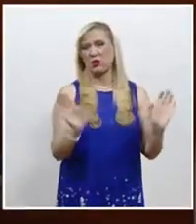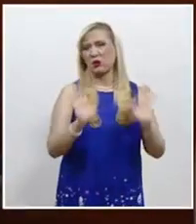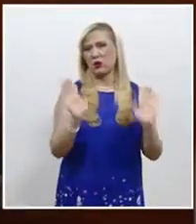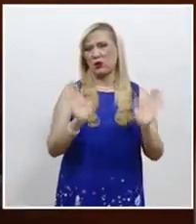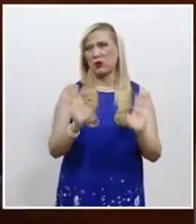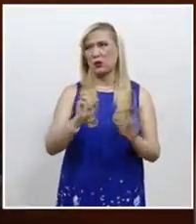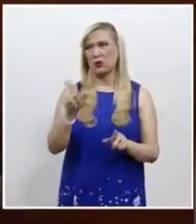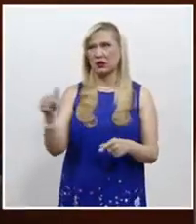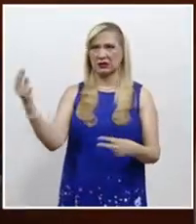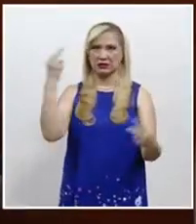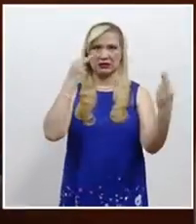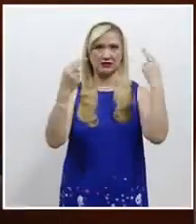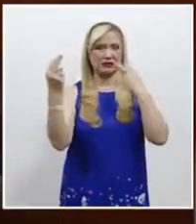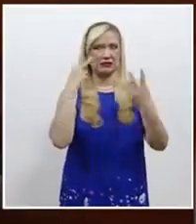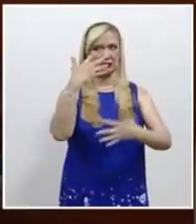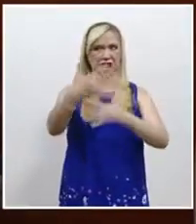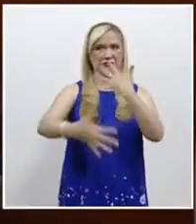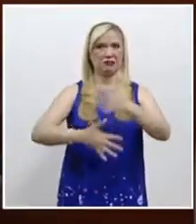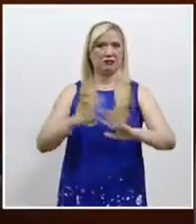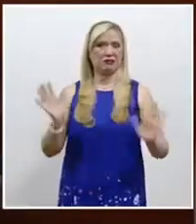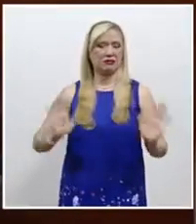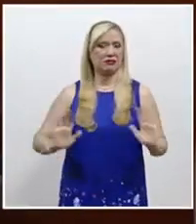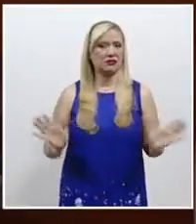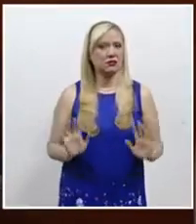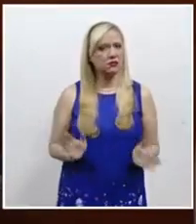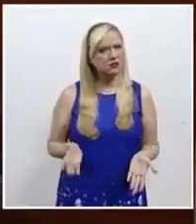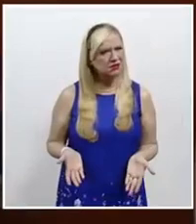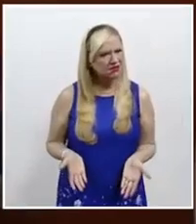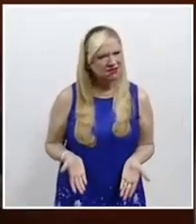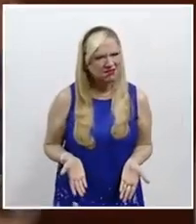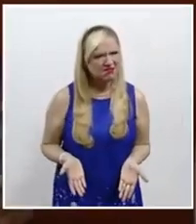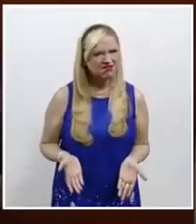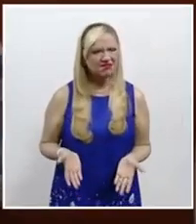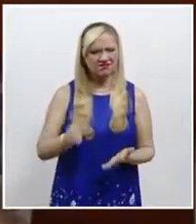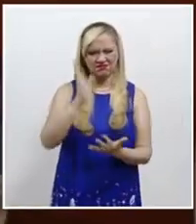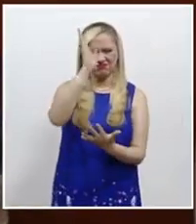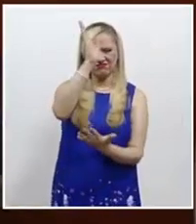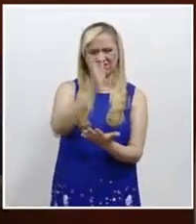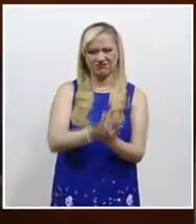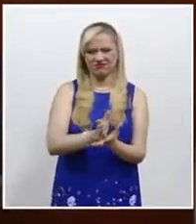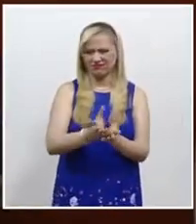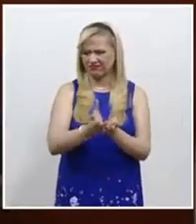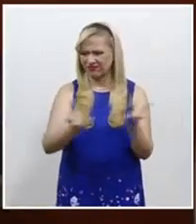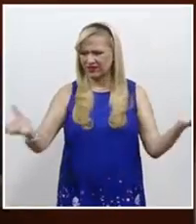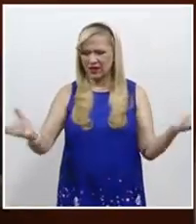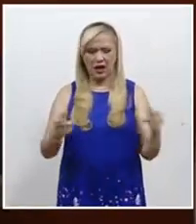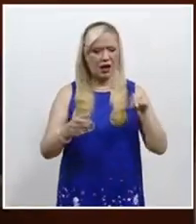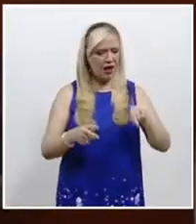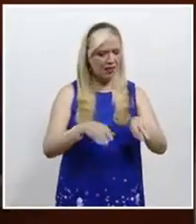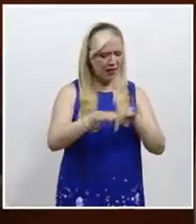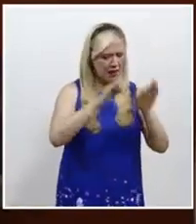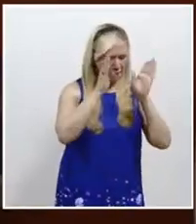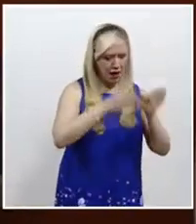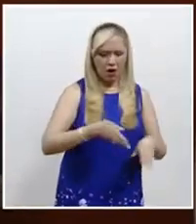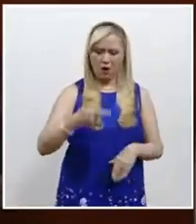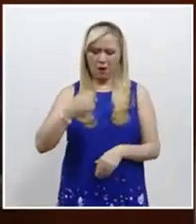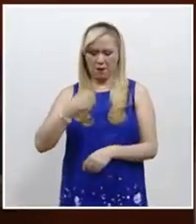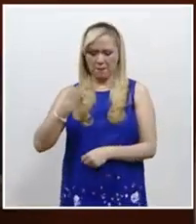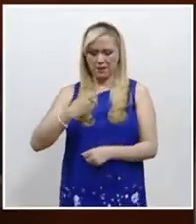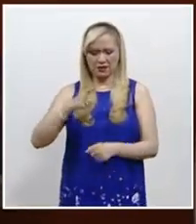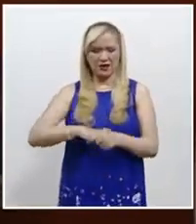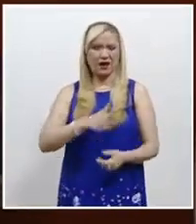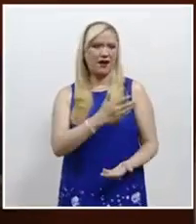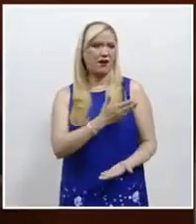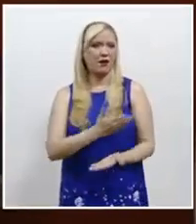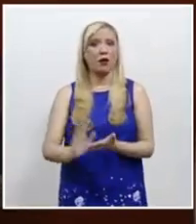como no teniendo esta relación, dividiendo lo profesional y pasándolo a su interés personal de no verse